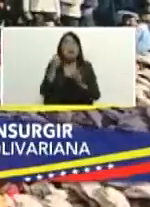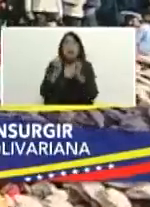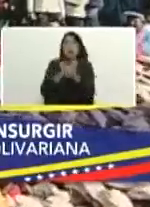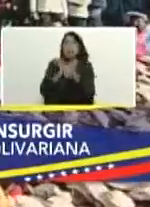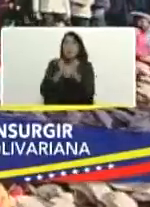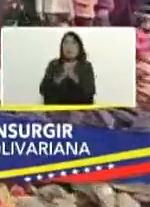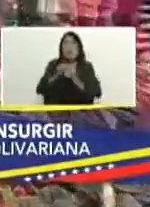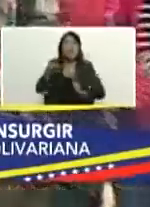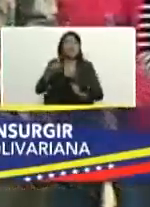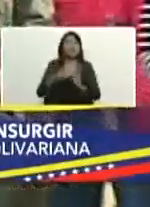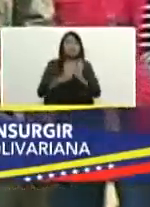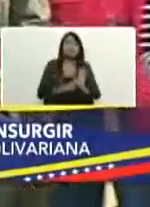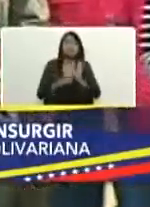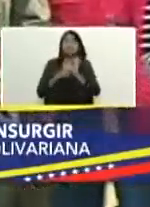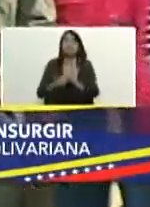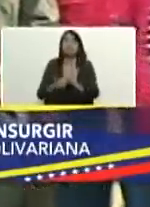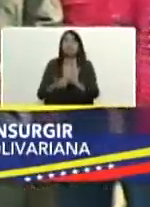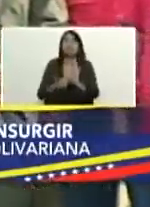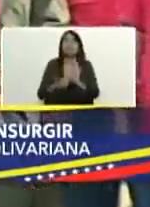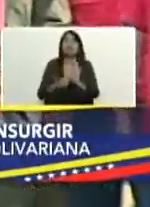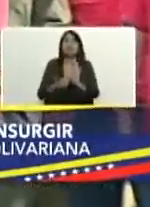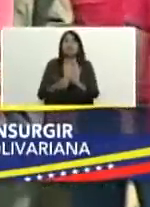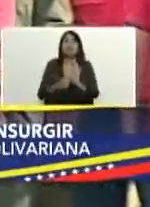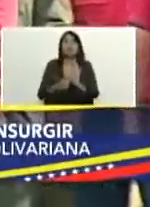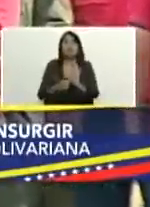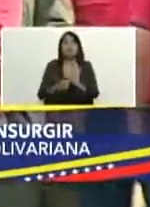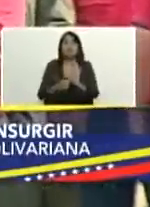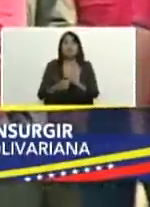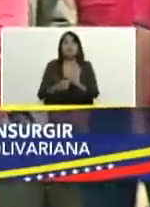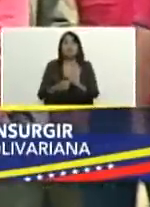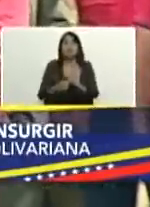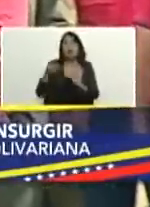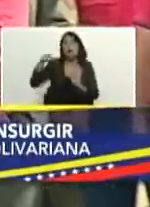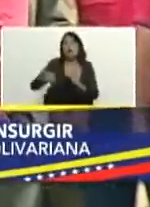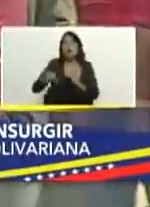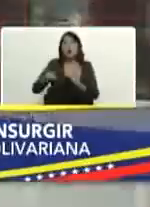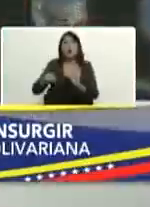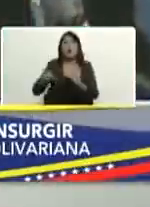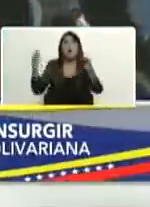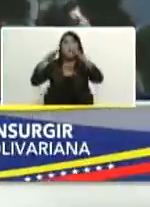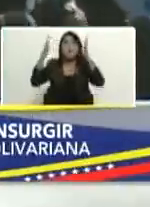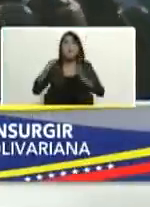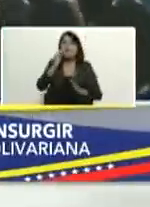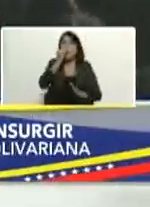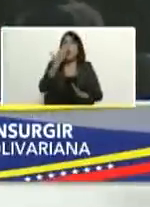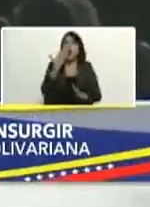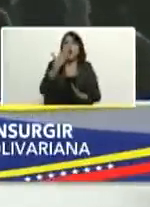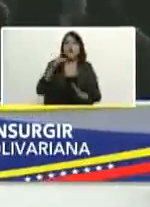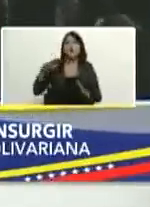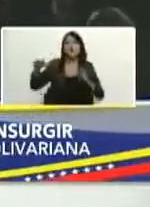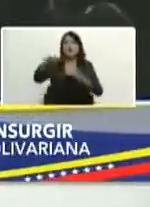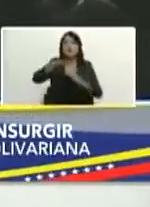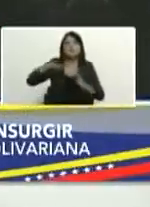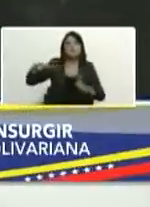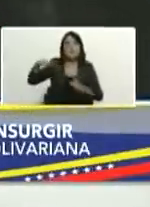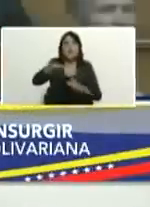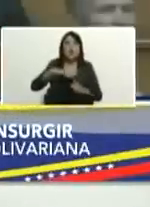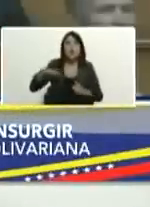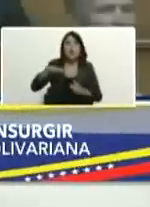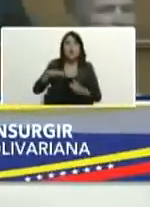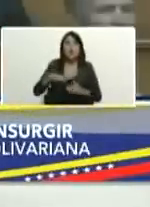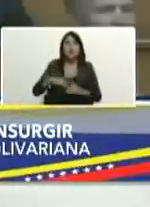disimulo, lo presentaron acá en el Salón de Ayacucho del Palacio de